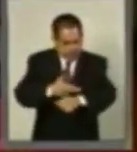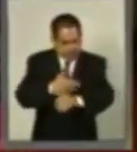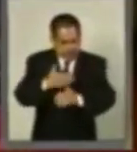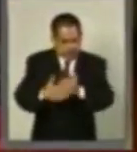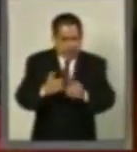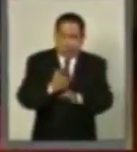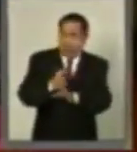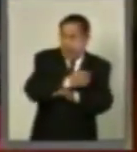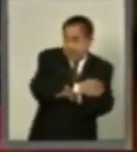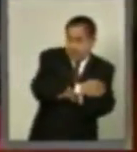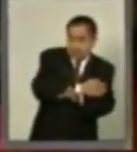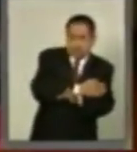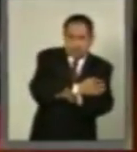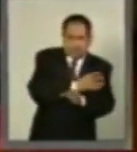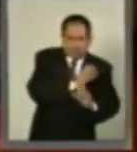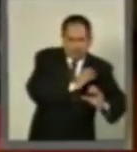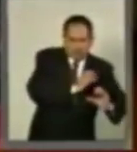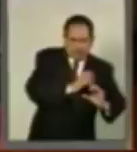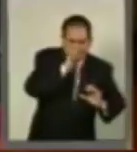antes,